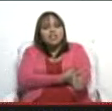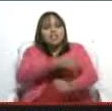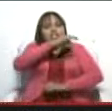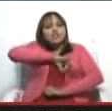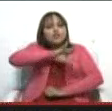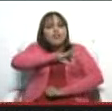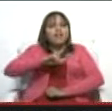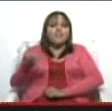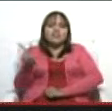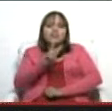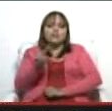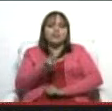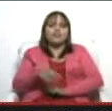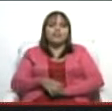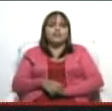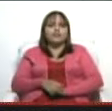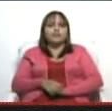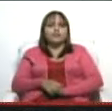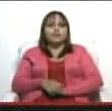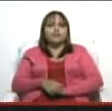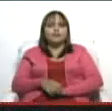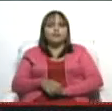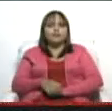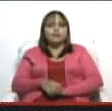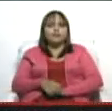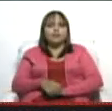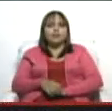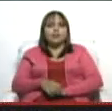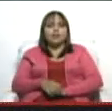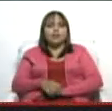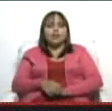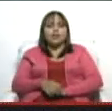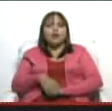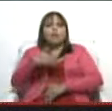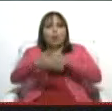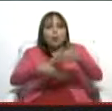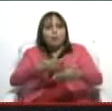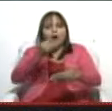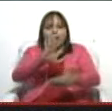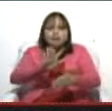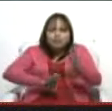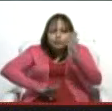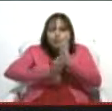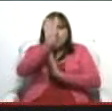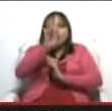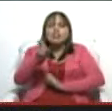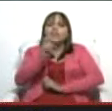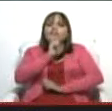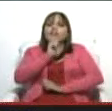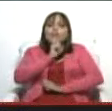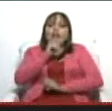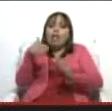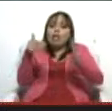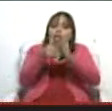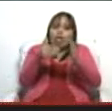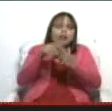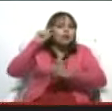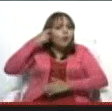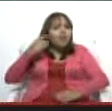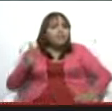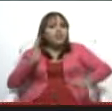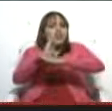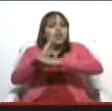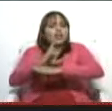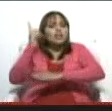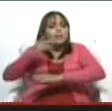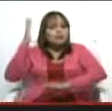sociedad venezolana que ha venido sorteando los terribles obstáculos derivados del bloqueo y de